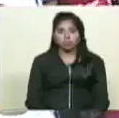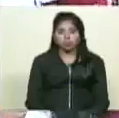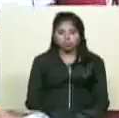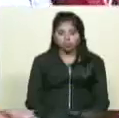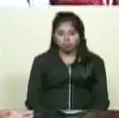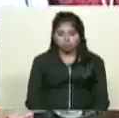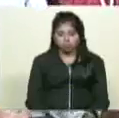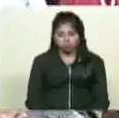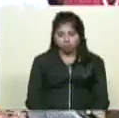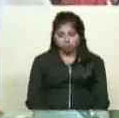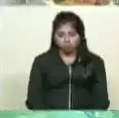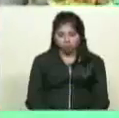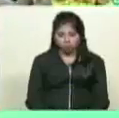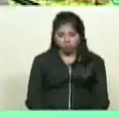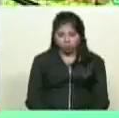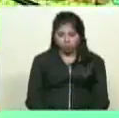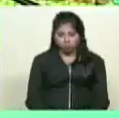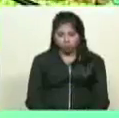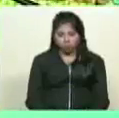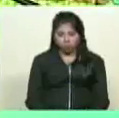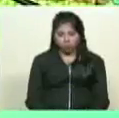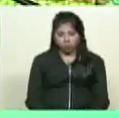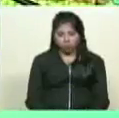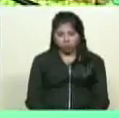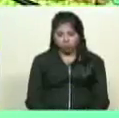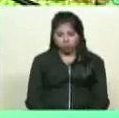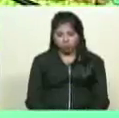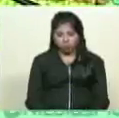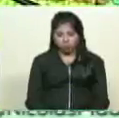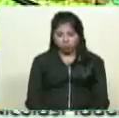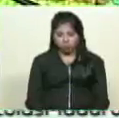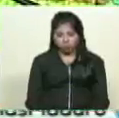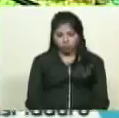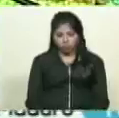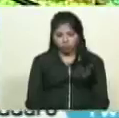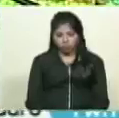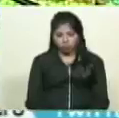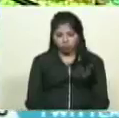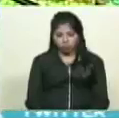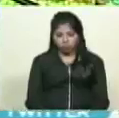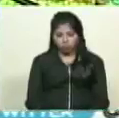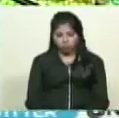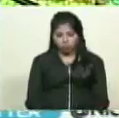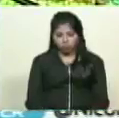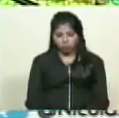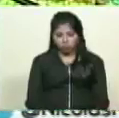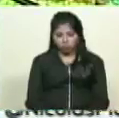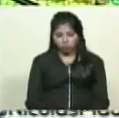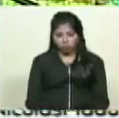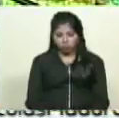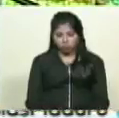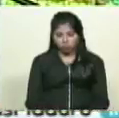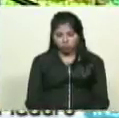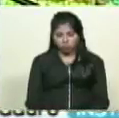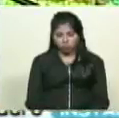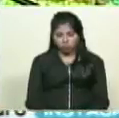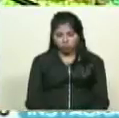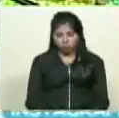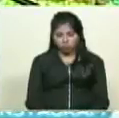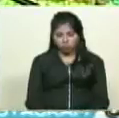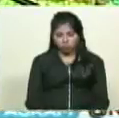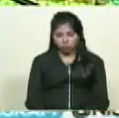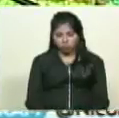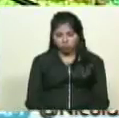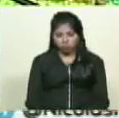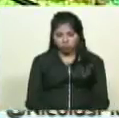Hasta el máximo. En Venezuela lo hay de todo. En Venezuela lo hay de todo.